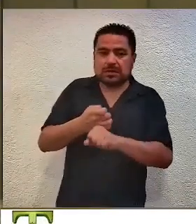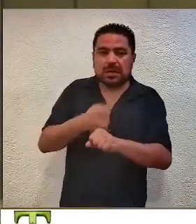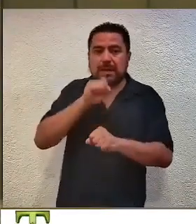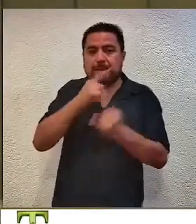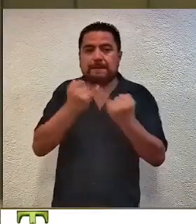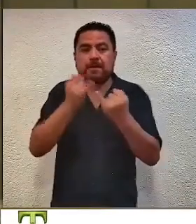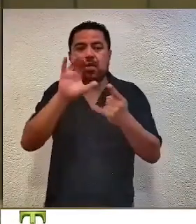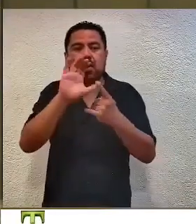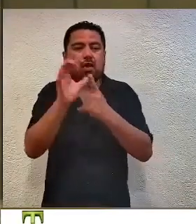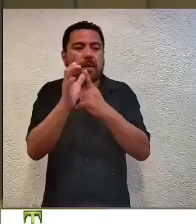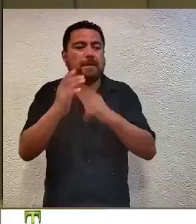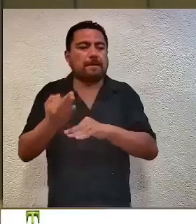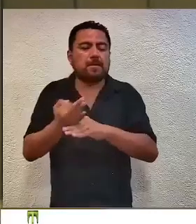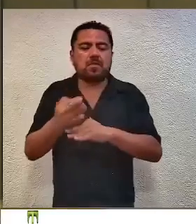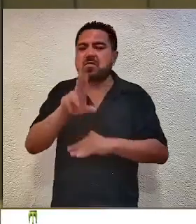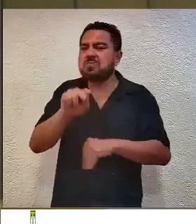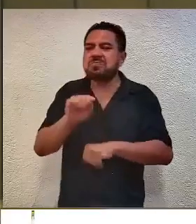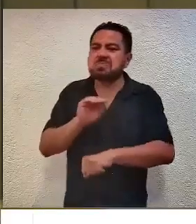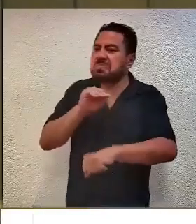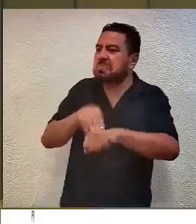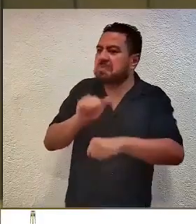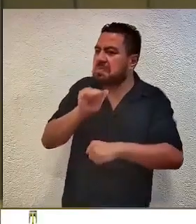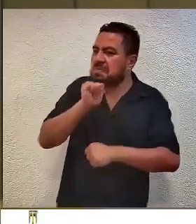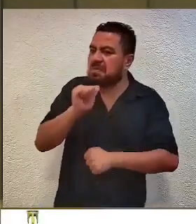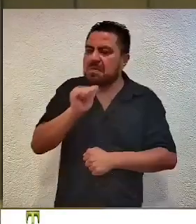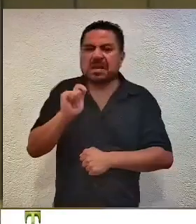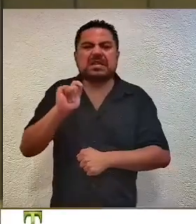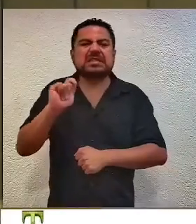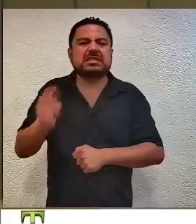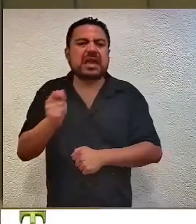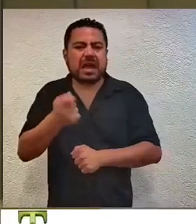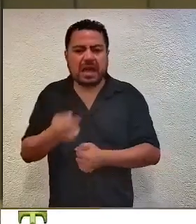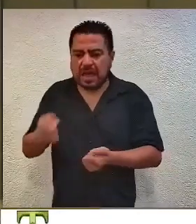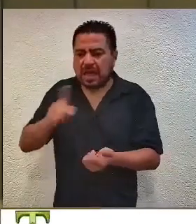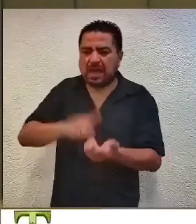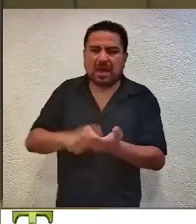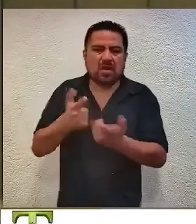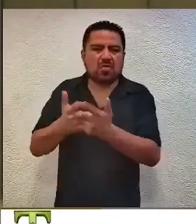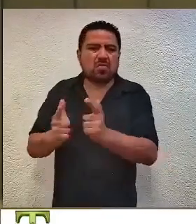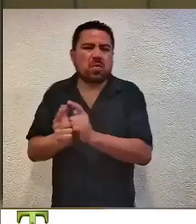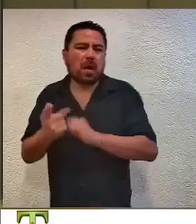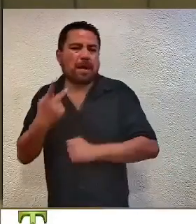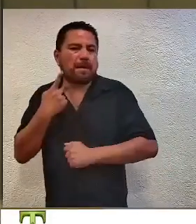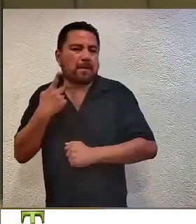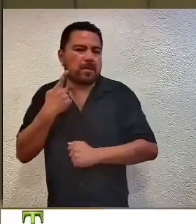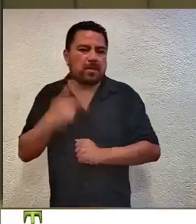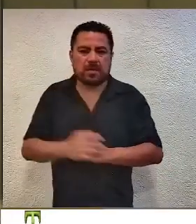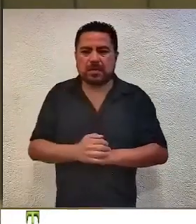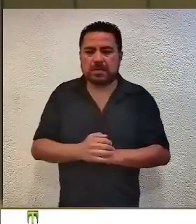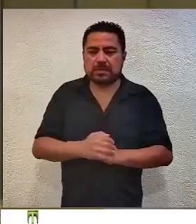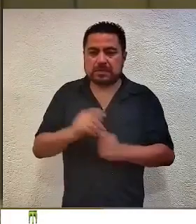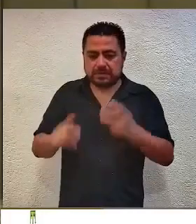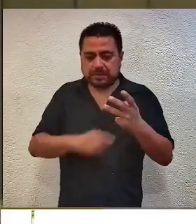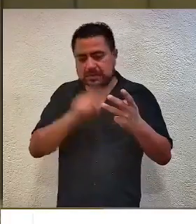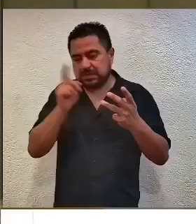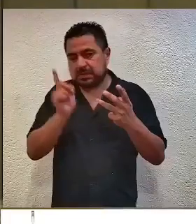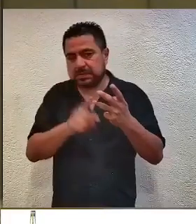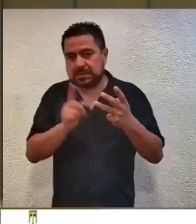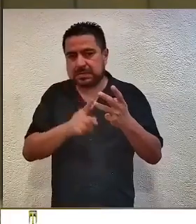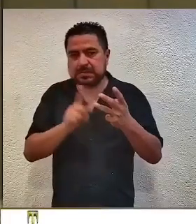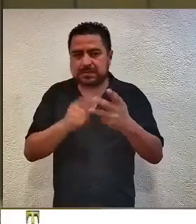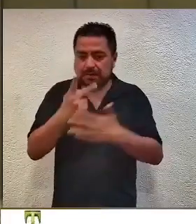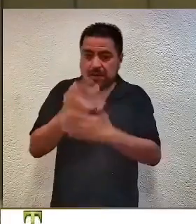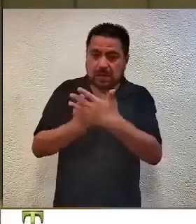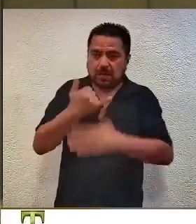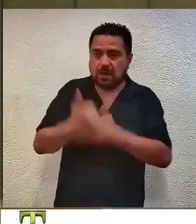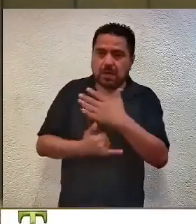Comisión de Morena no le es aplicable, pues se trata de un órgano interno de un partido político. En tercer lugar, el